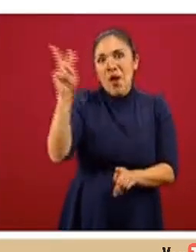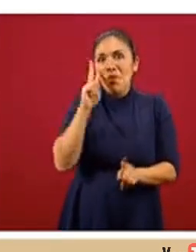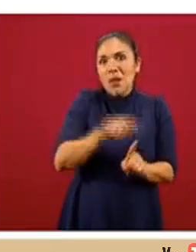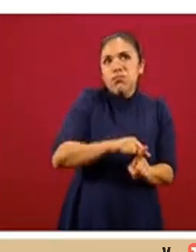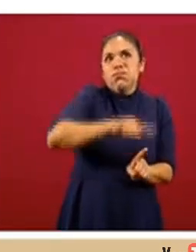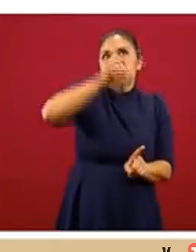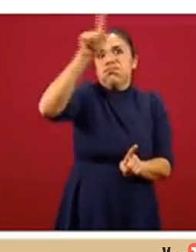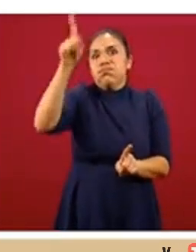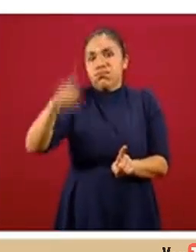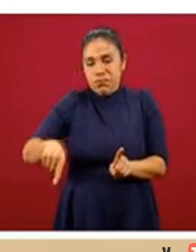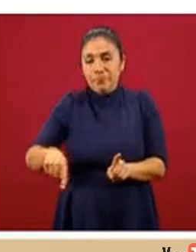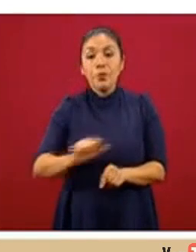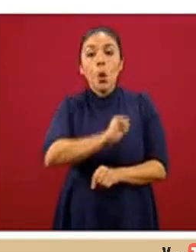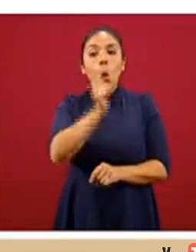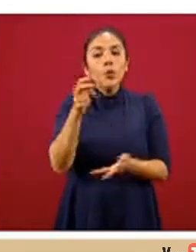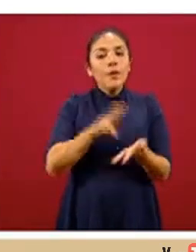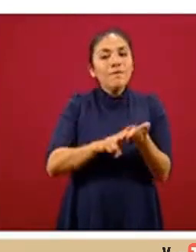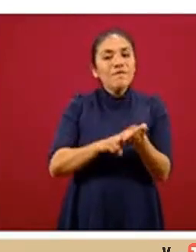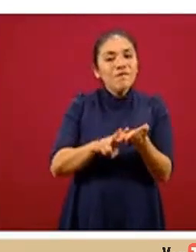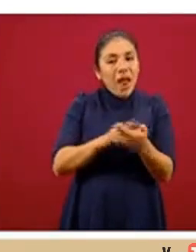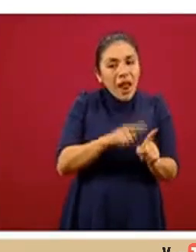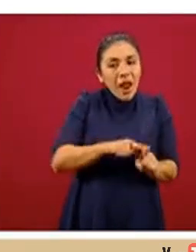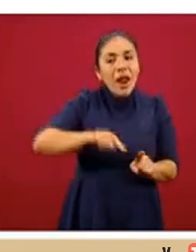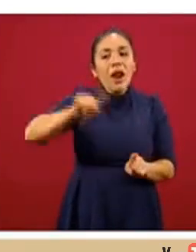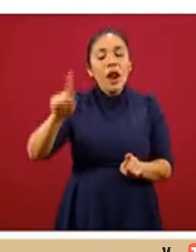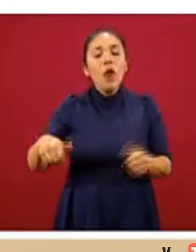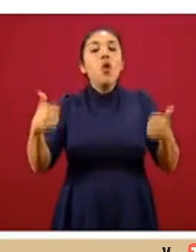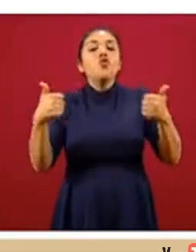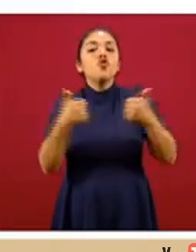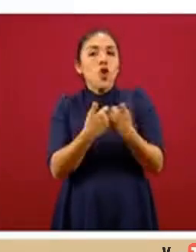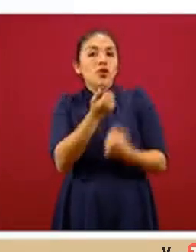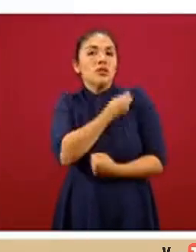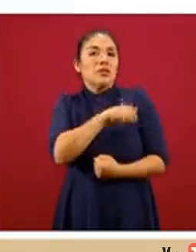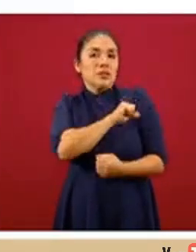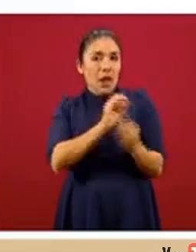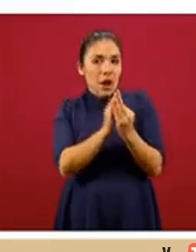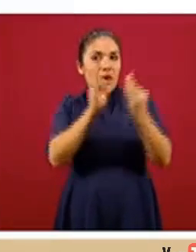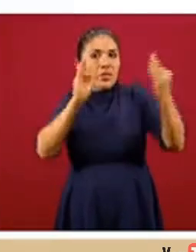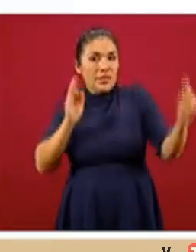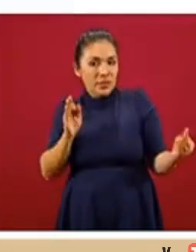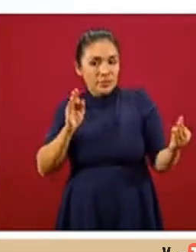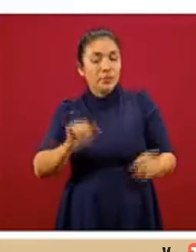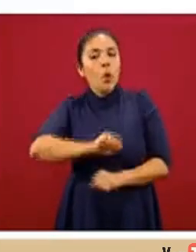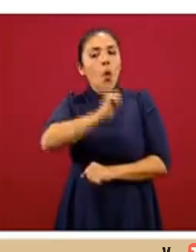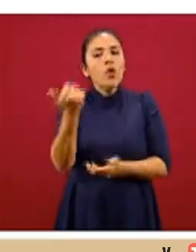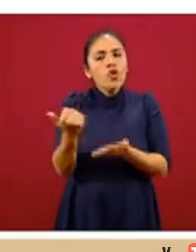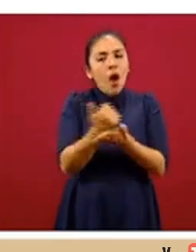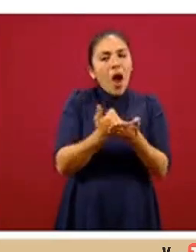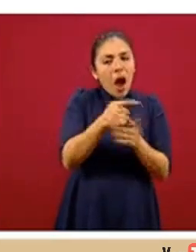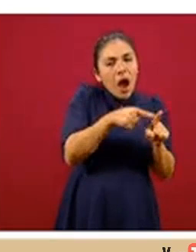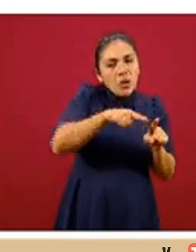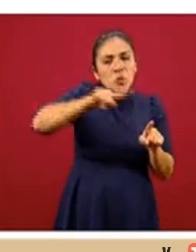La curva verde es una curva epidémica con la Jornada de Sana Distancia. Y la curva azul